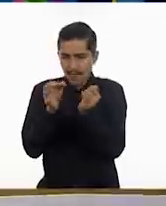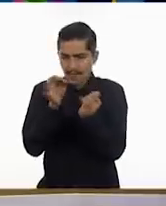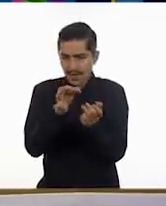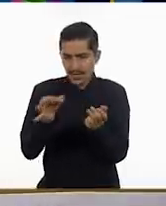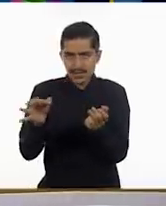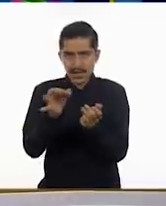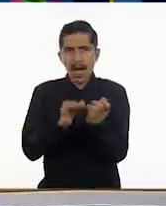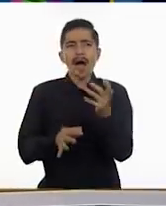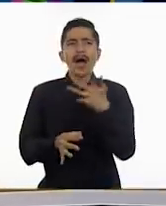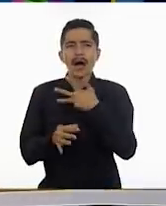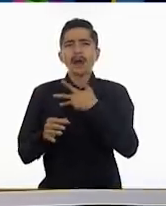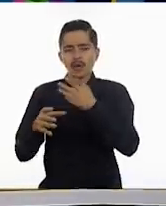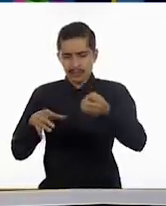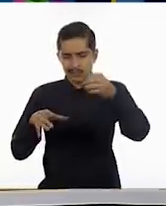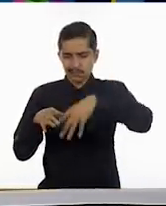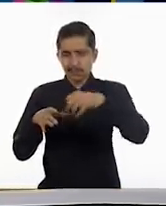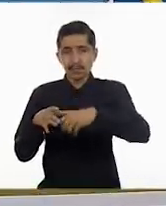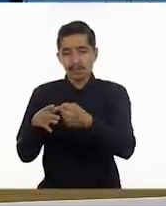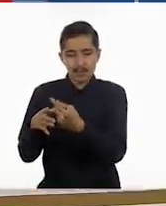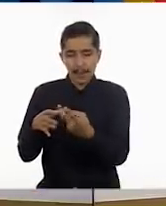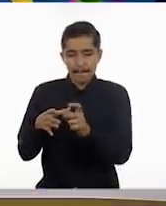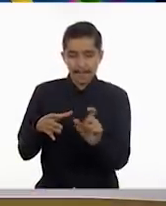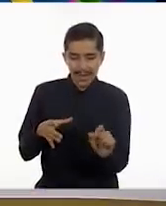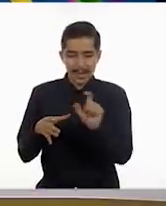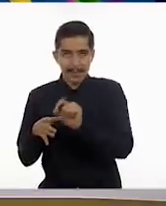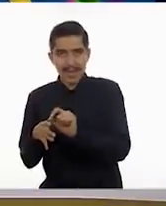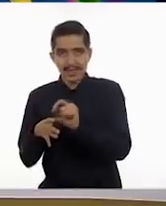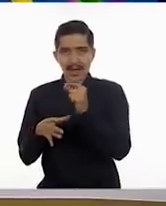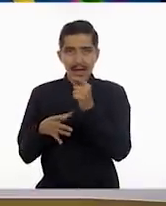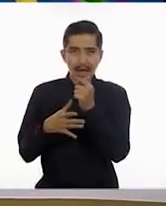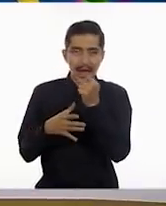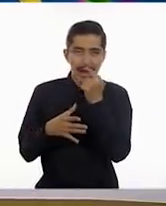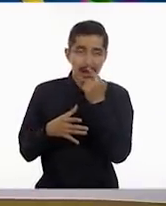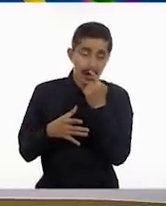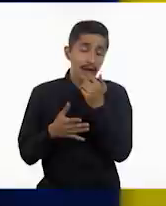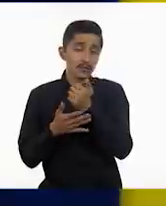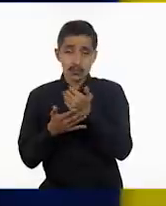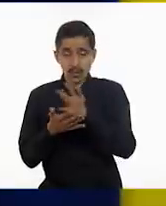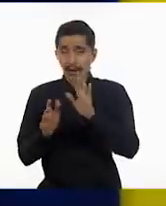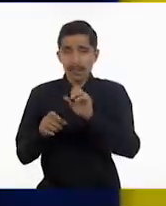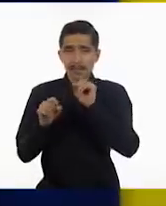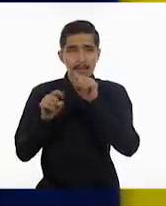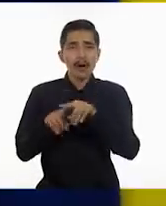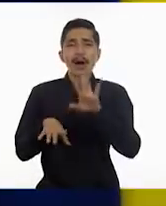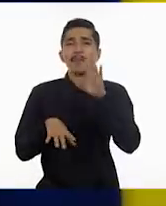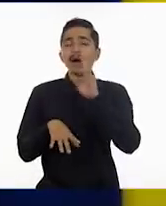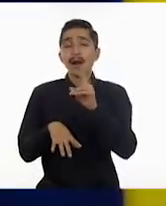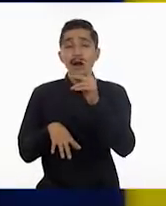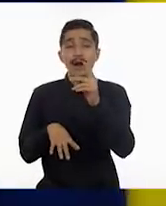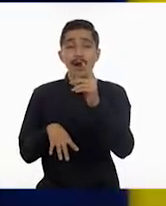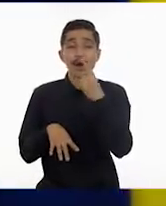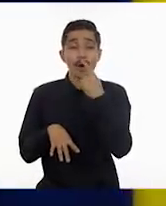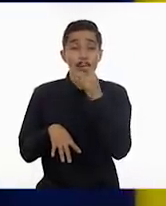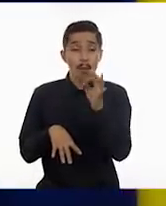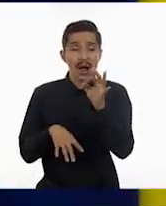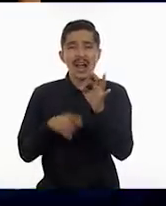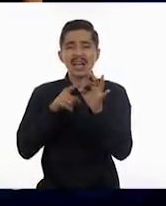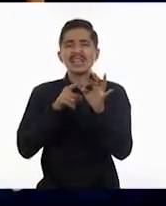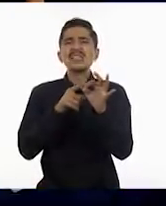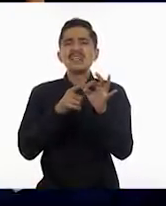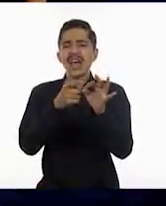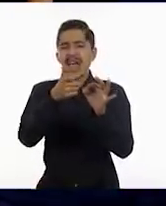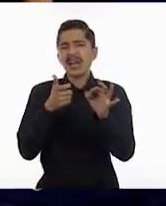este caso metí 20 y 20. Entonces, digamos, esta va a ser el cromosoma X, esta va a representar el